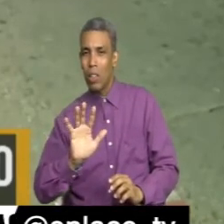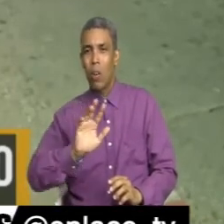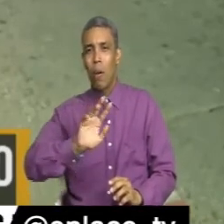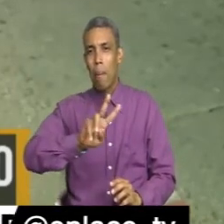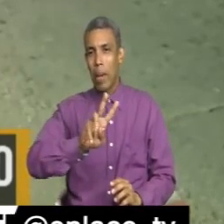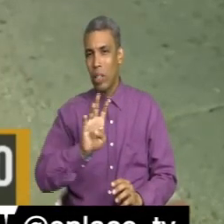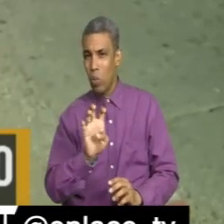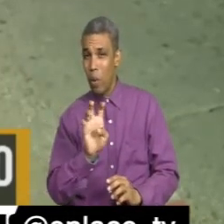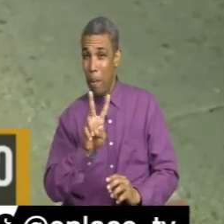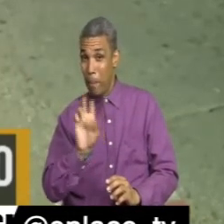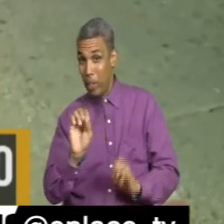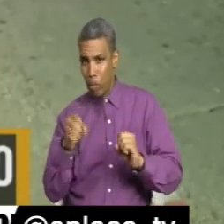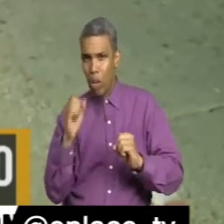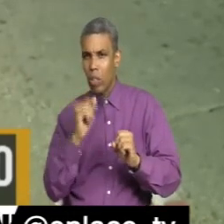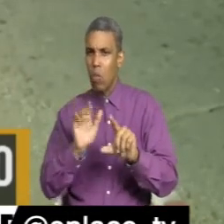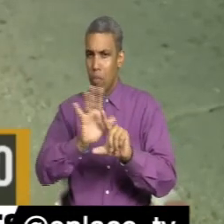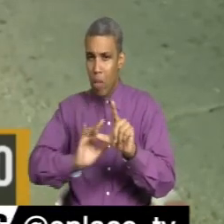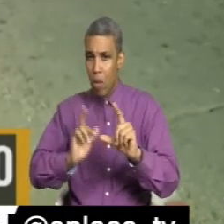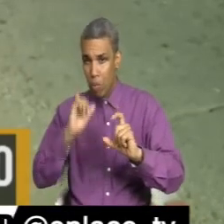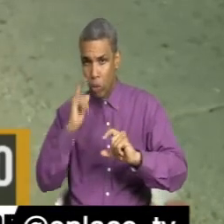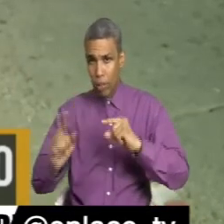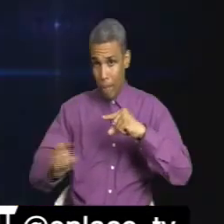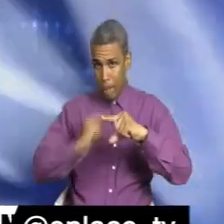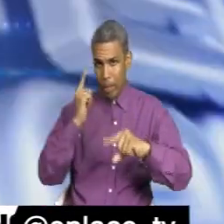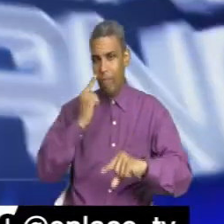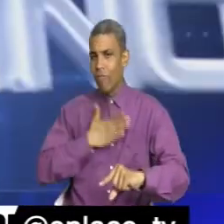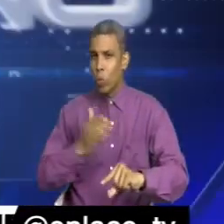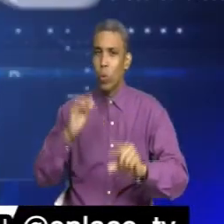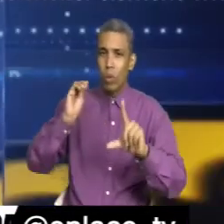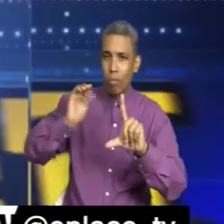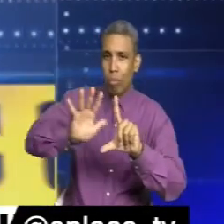322-305-2920. Recuerde que ahora usted es nuestro reportero ciudadano.